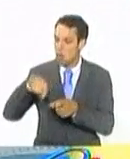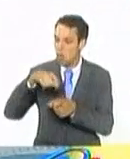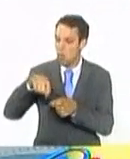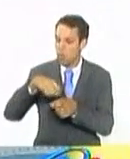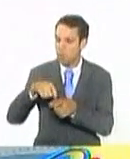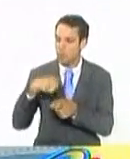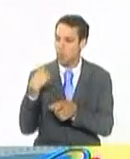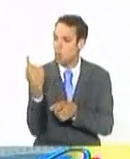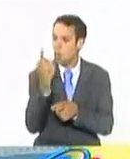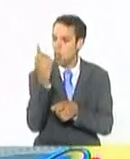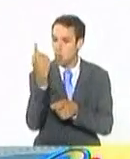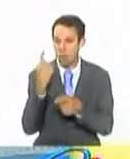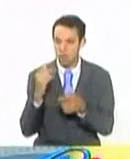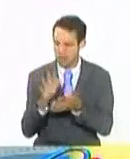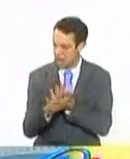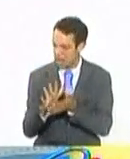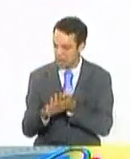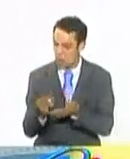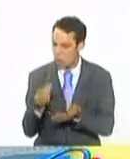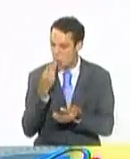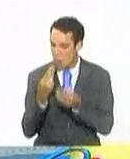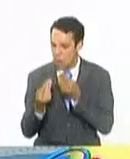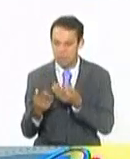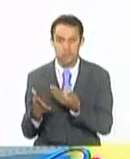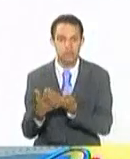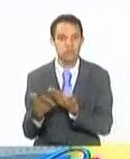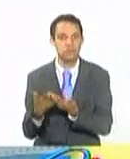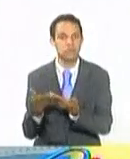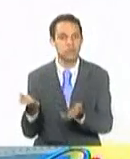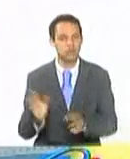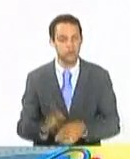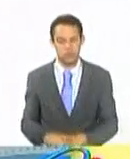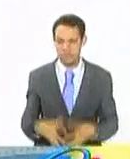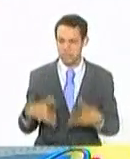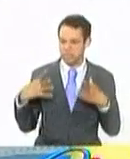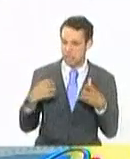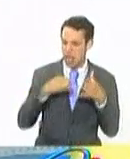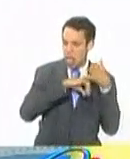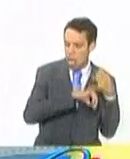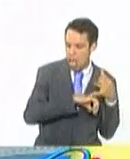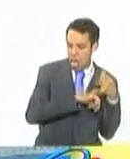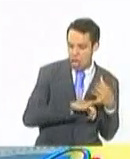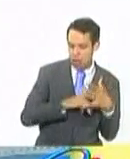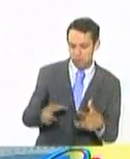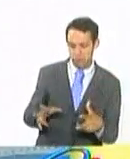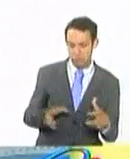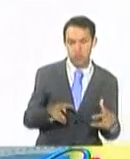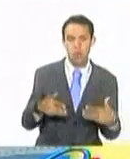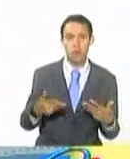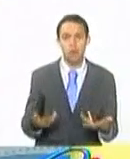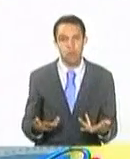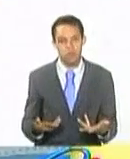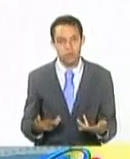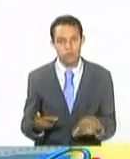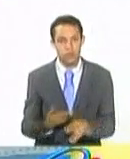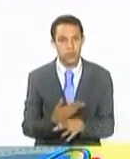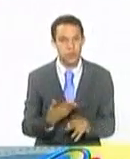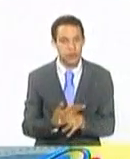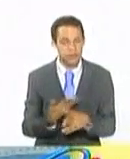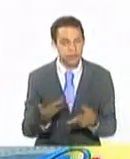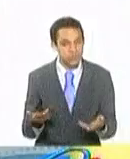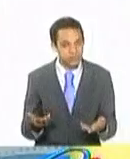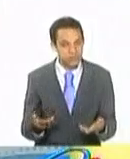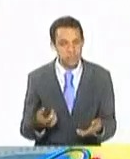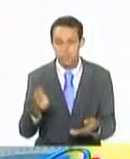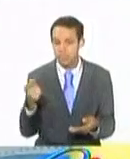que están buscando tener ese paciente í amarrado con radio y quimio un tratamiento para facturar más